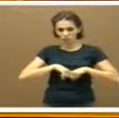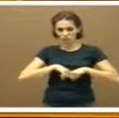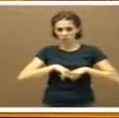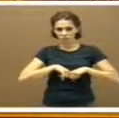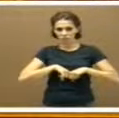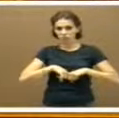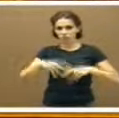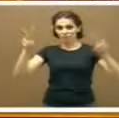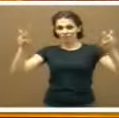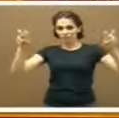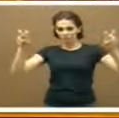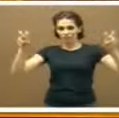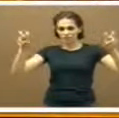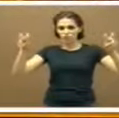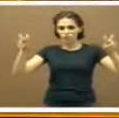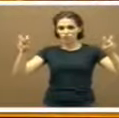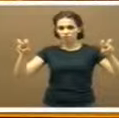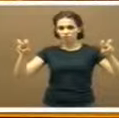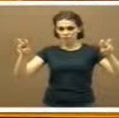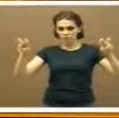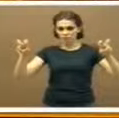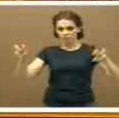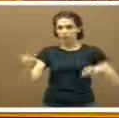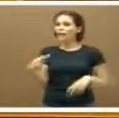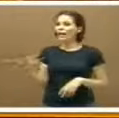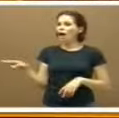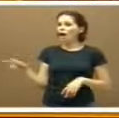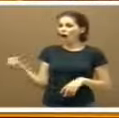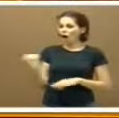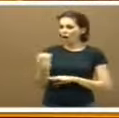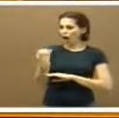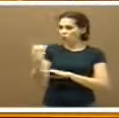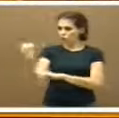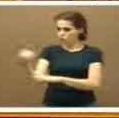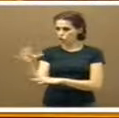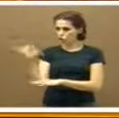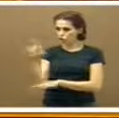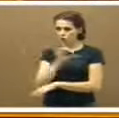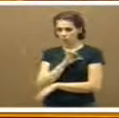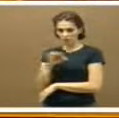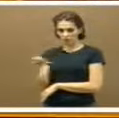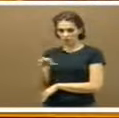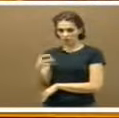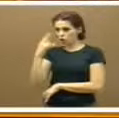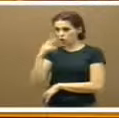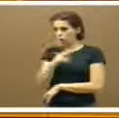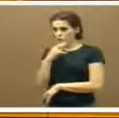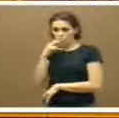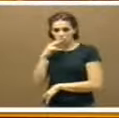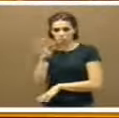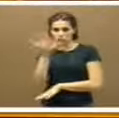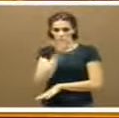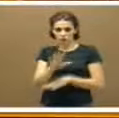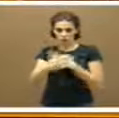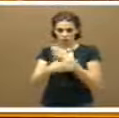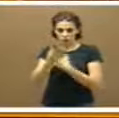Y abro comillas. Reitera el apoyo de su comunidad al compromiso del Gobierno de España